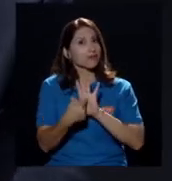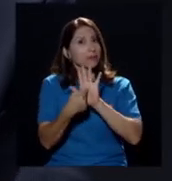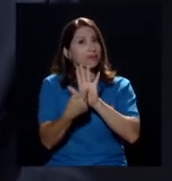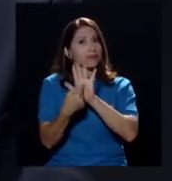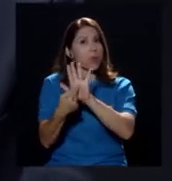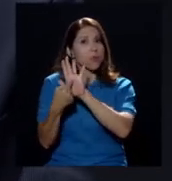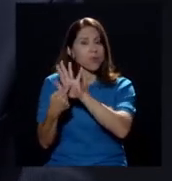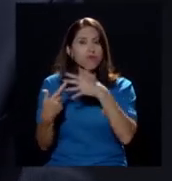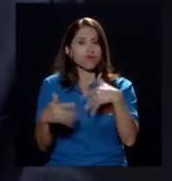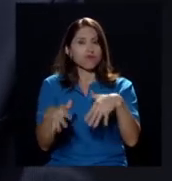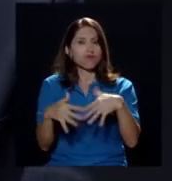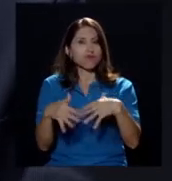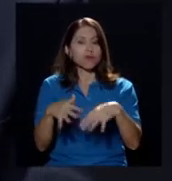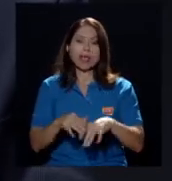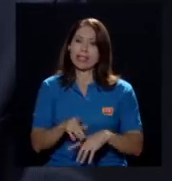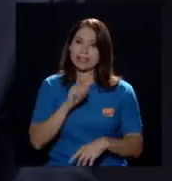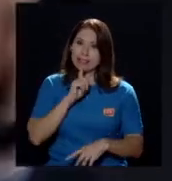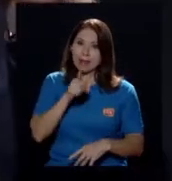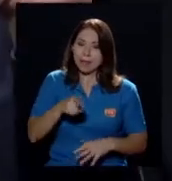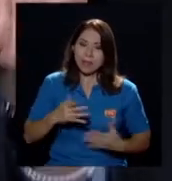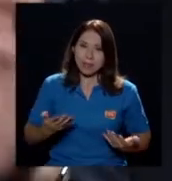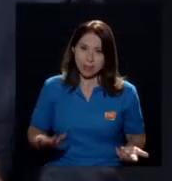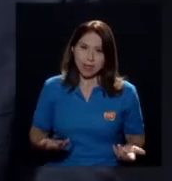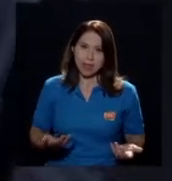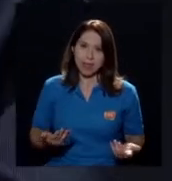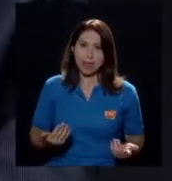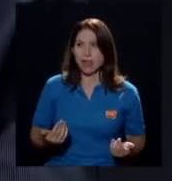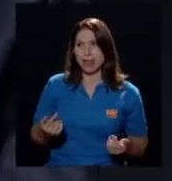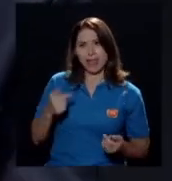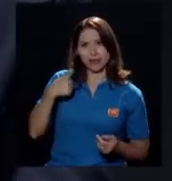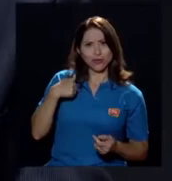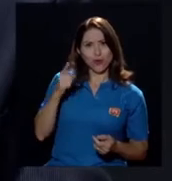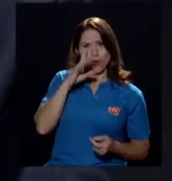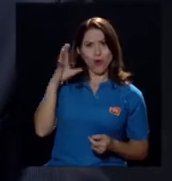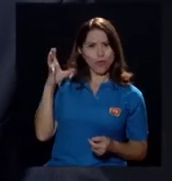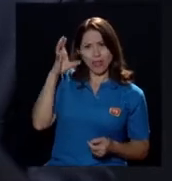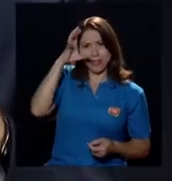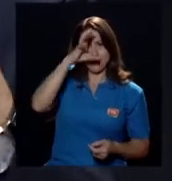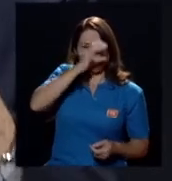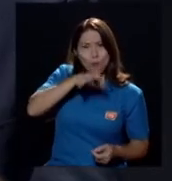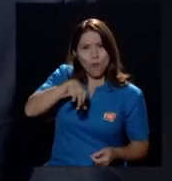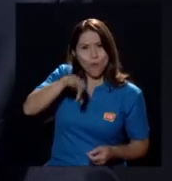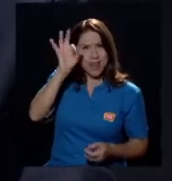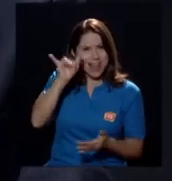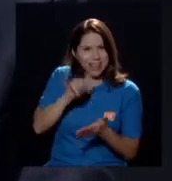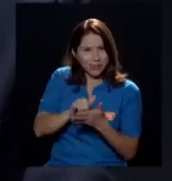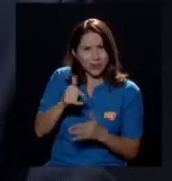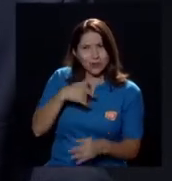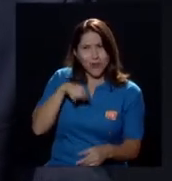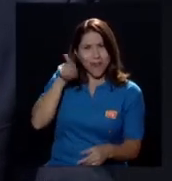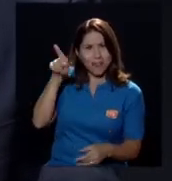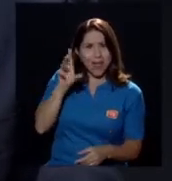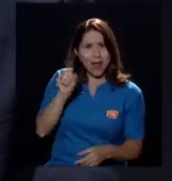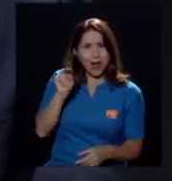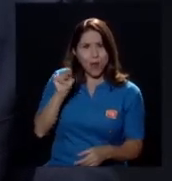aunque no digamos no descubrí yo esto estas naciones unidas y ya yo había pensado al respecto pero estas